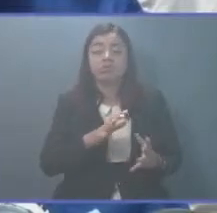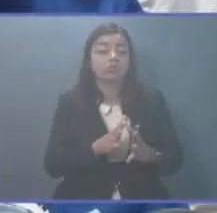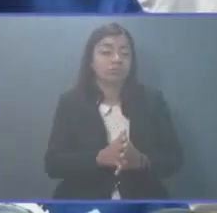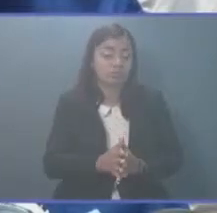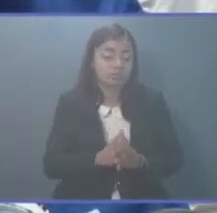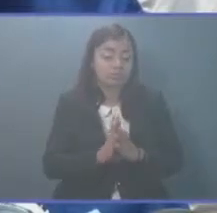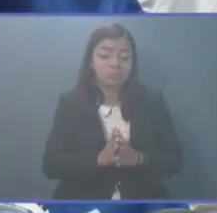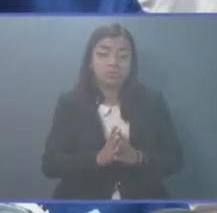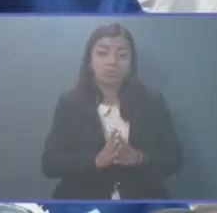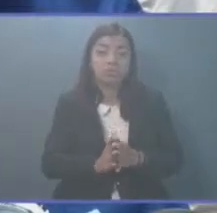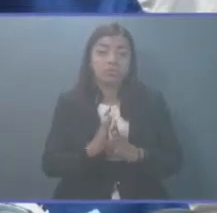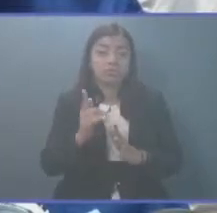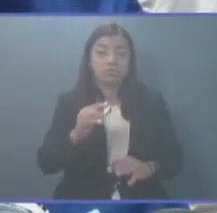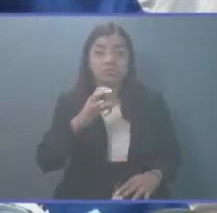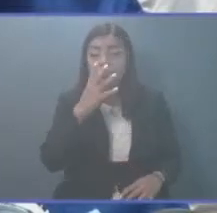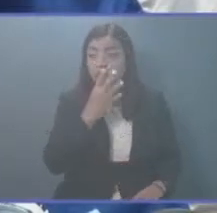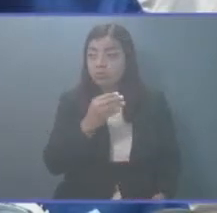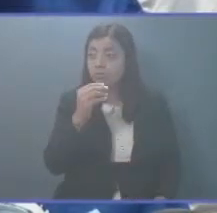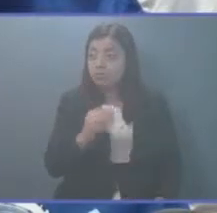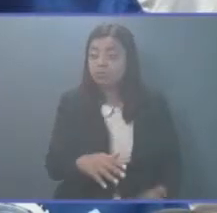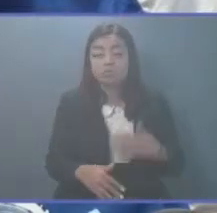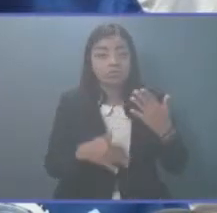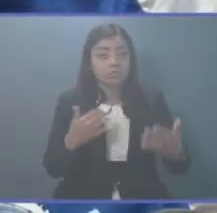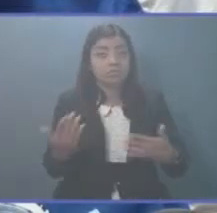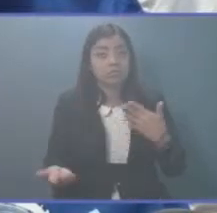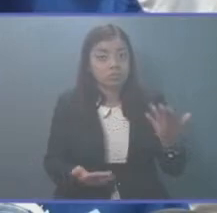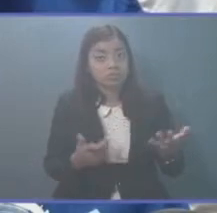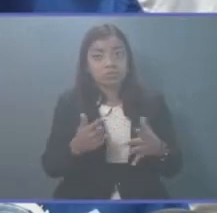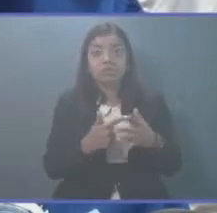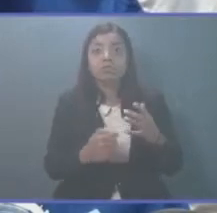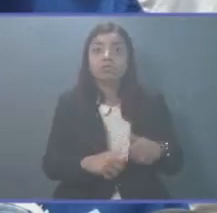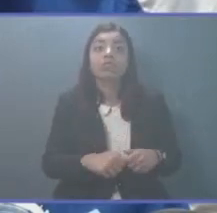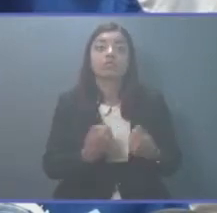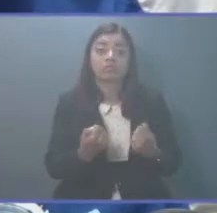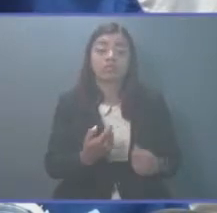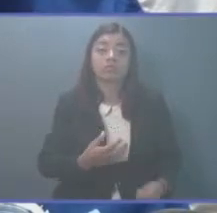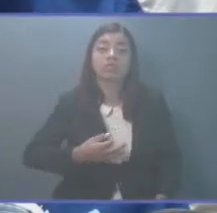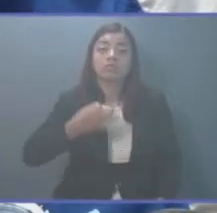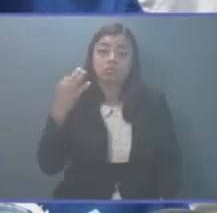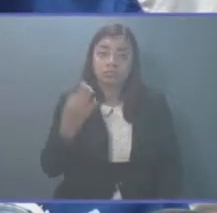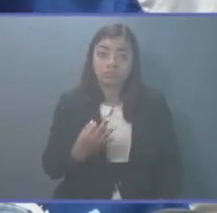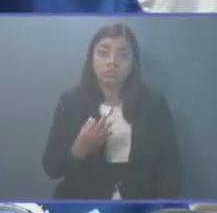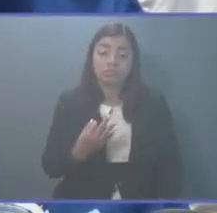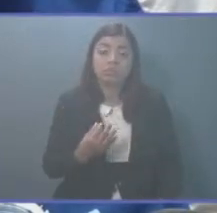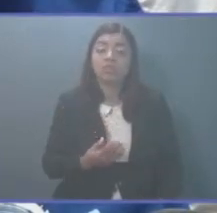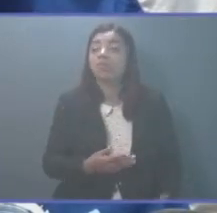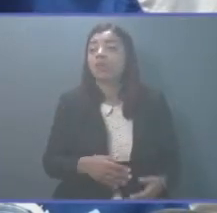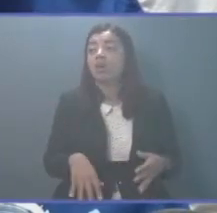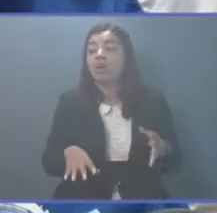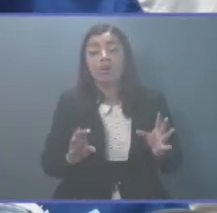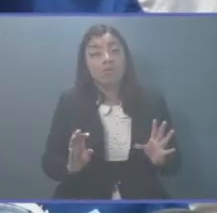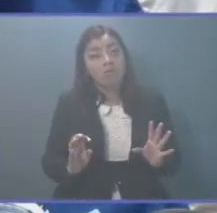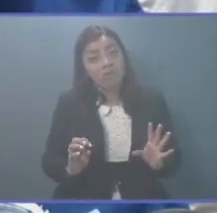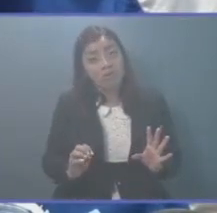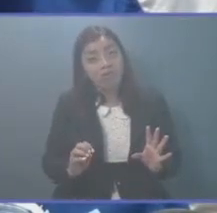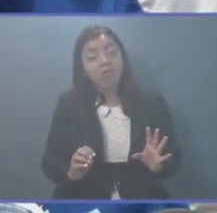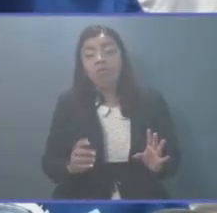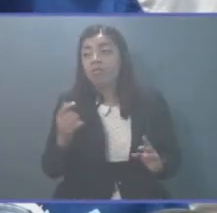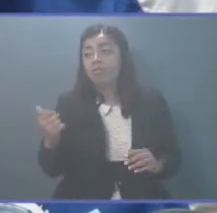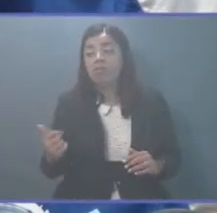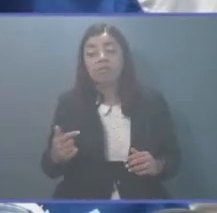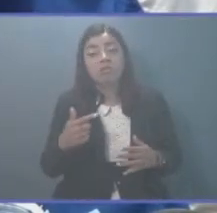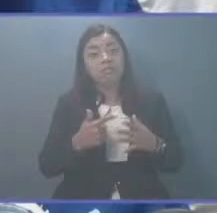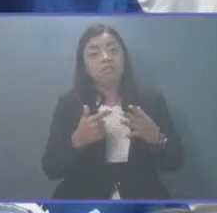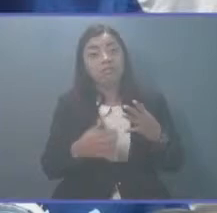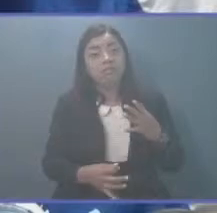propiedades a los coyotes y si se comprueba el delito tienen la obligación de devolverlo. O si no, como habla la